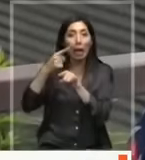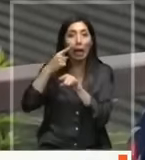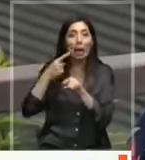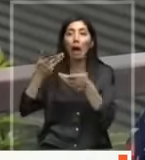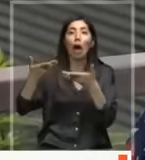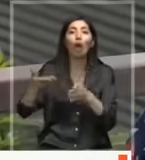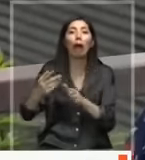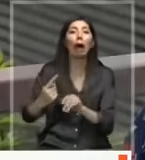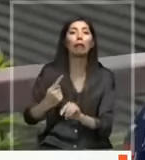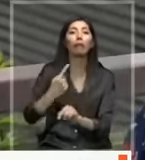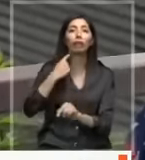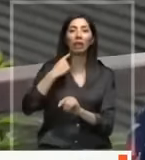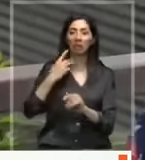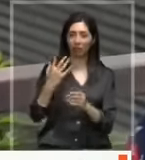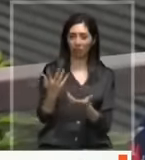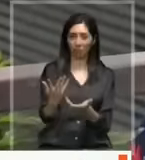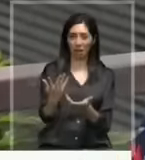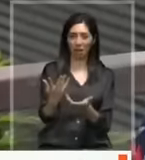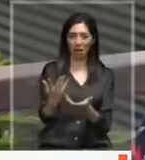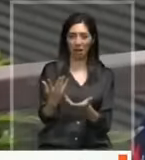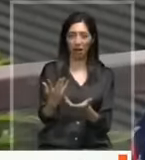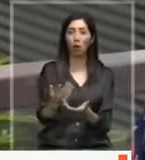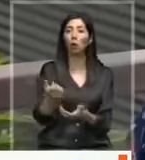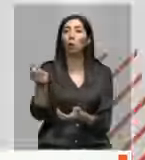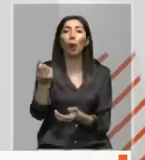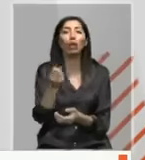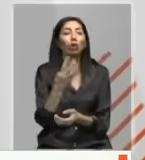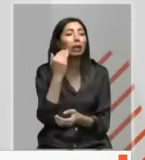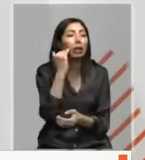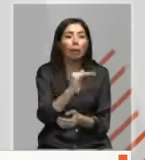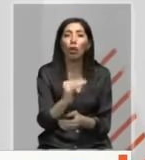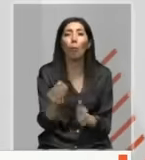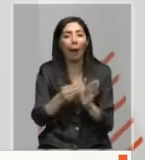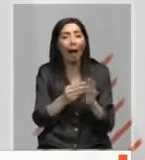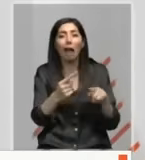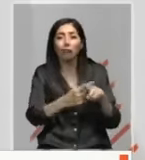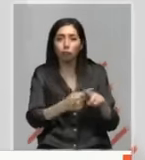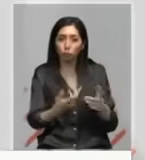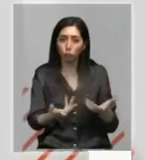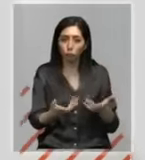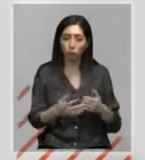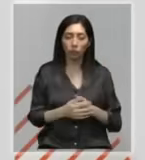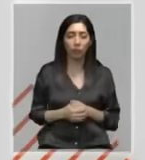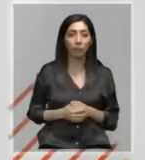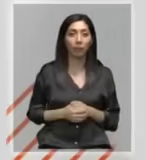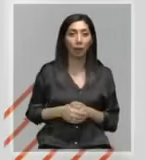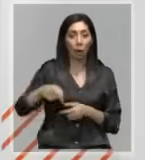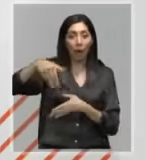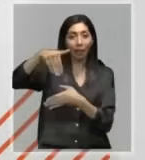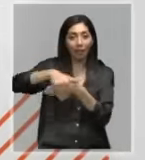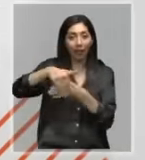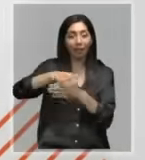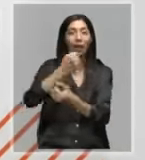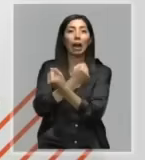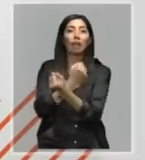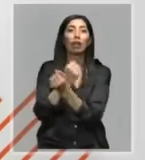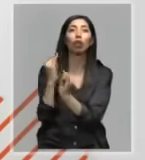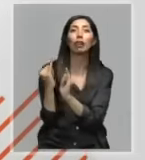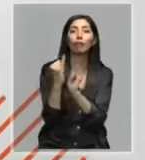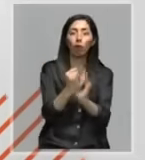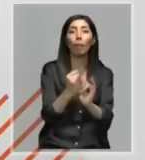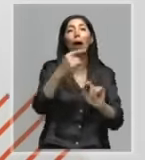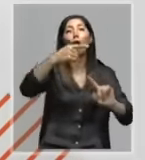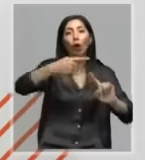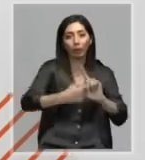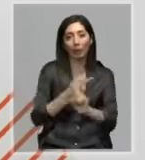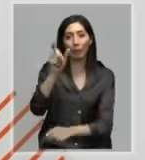víctima de lo que él andaba haciendo y quizás con cuántos niños más lo hizo. Durante la tarde, Carabineros informó que se había detenido nuevamente